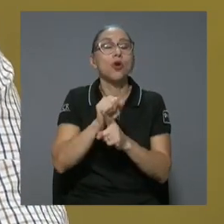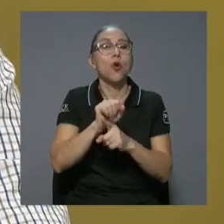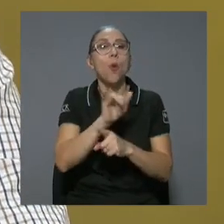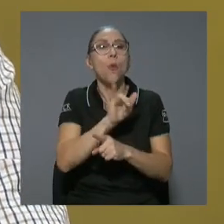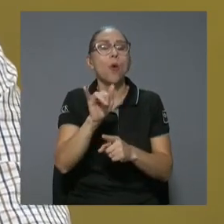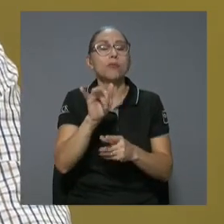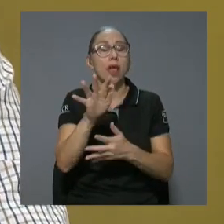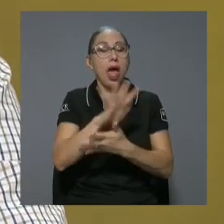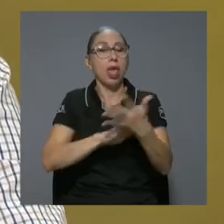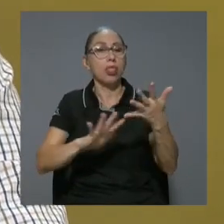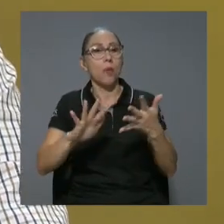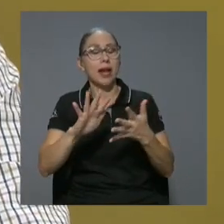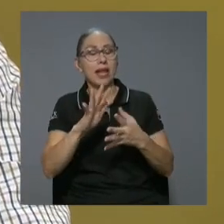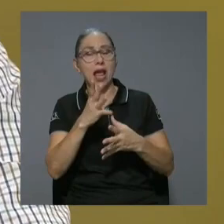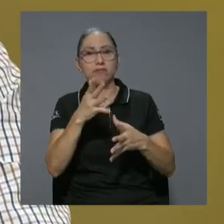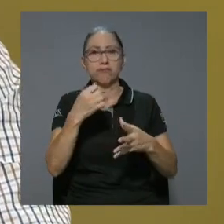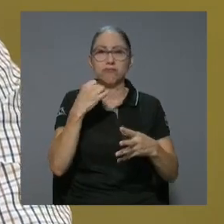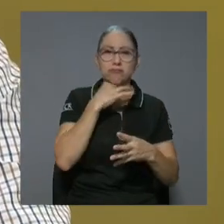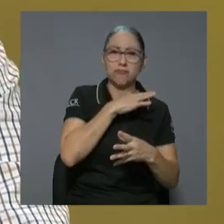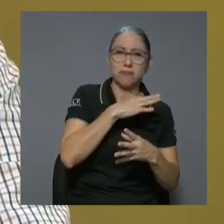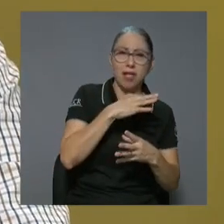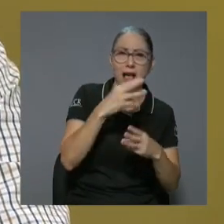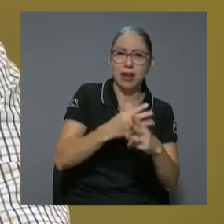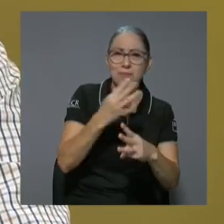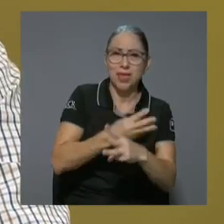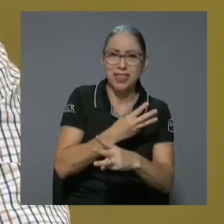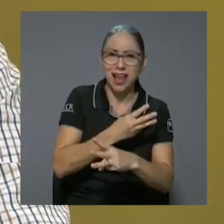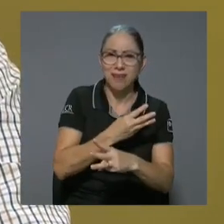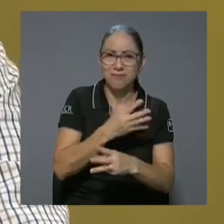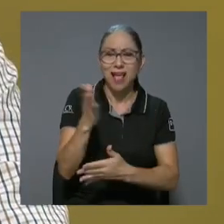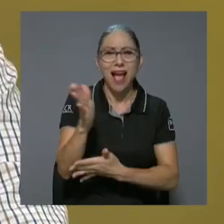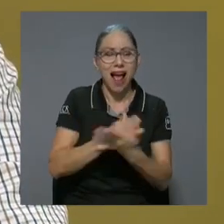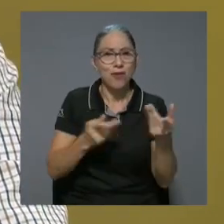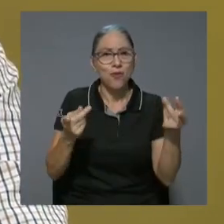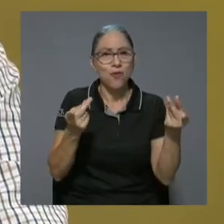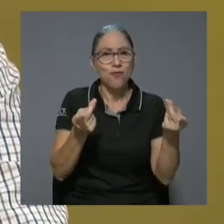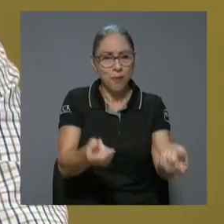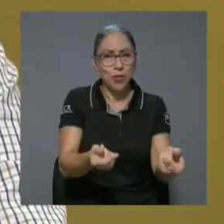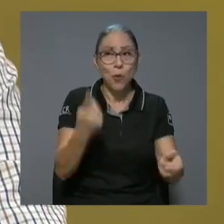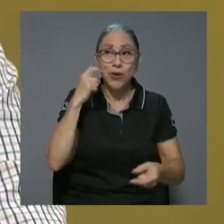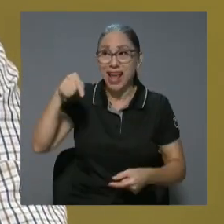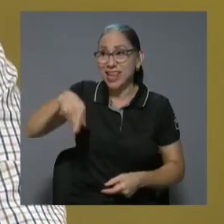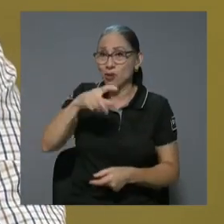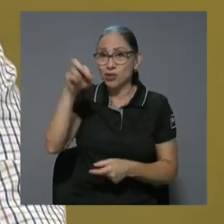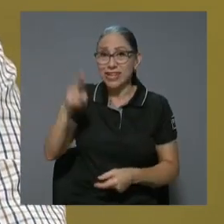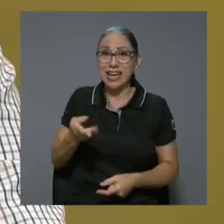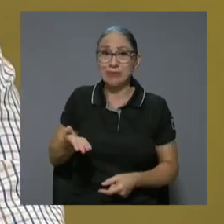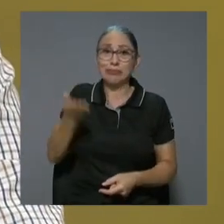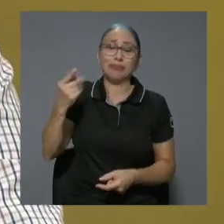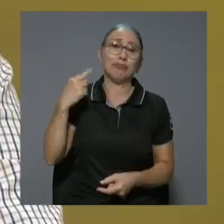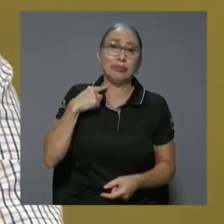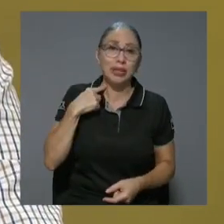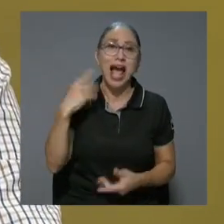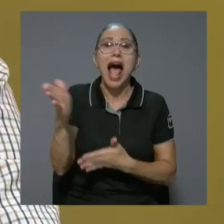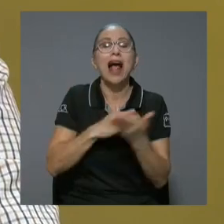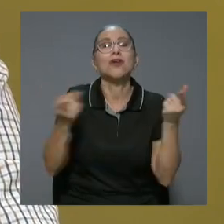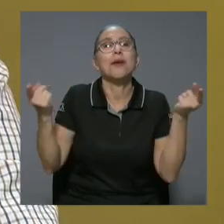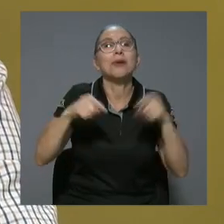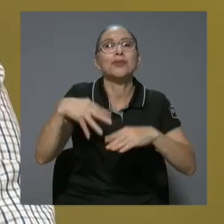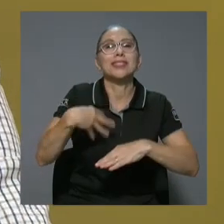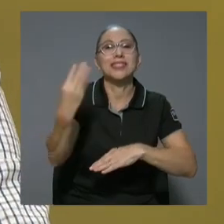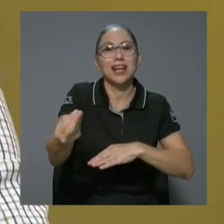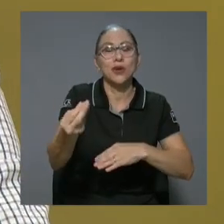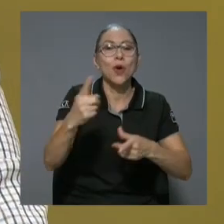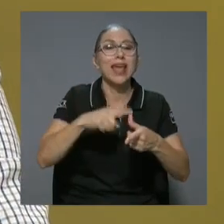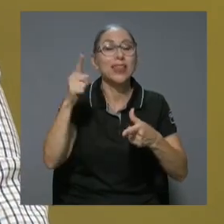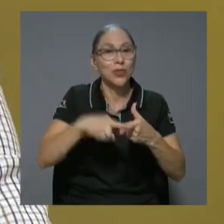una desinflación muy rápida, porque lo que aumentó los precios en Costa Rica fue un shock externo. Entonces, la desinflación externa muy rápida, especialmente en materias